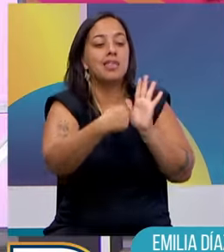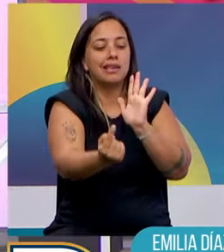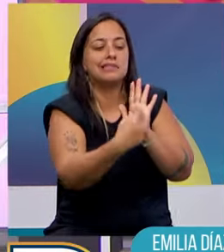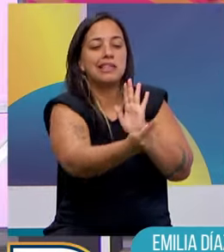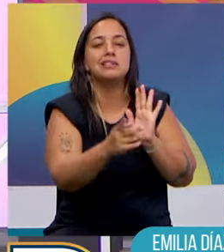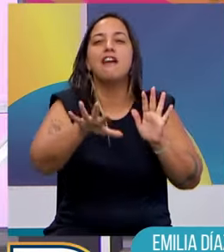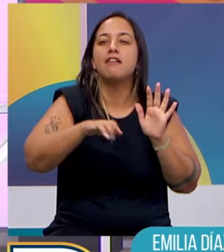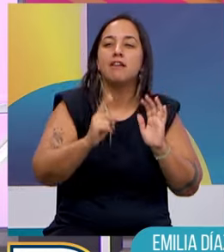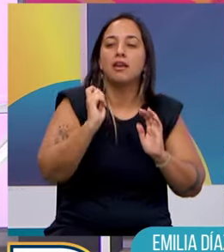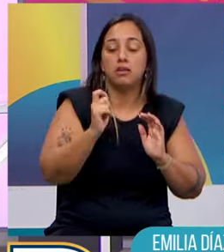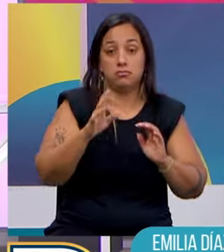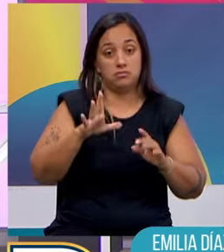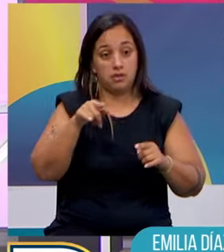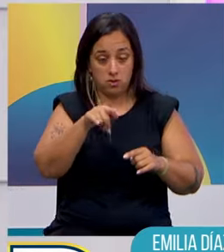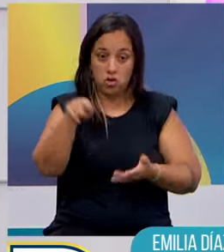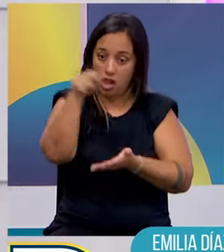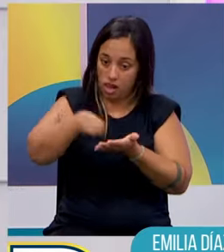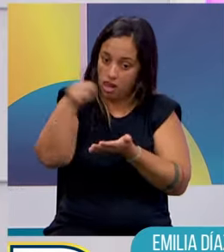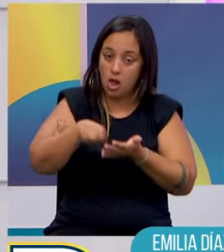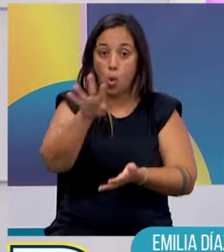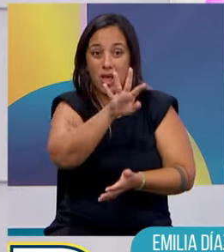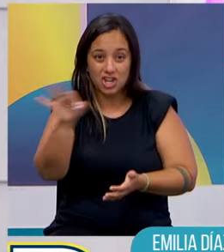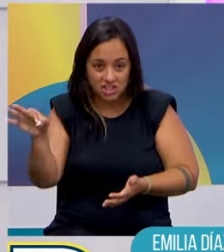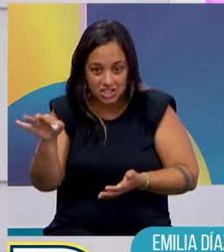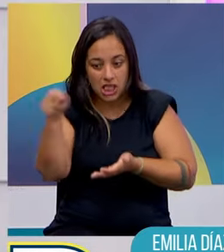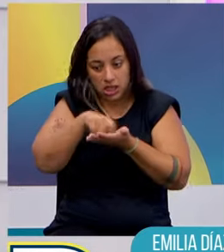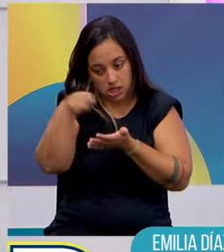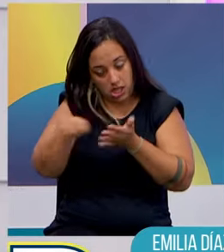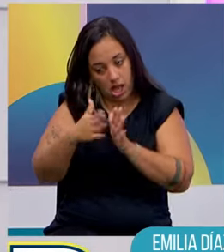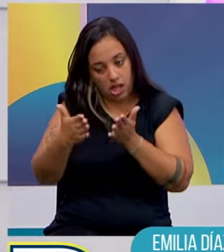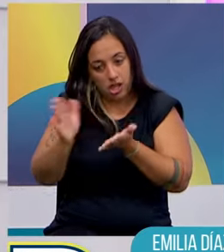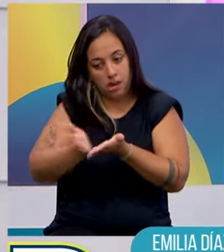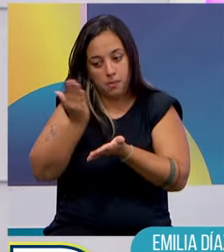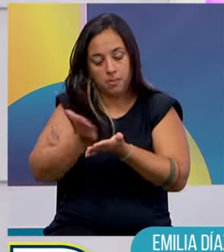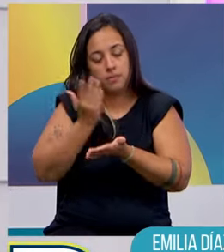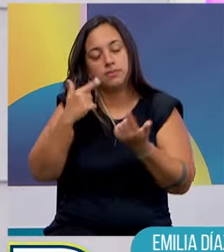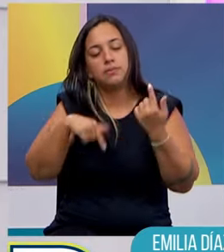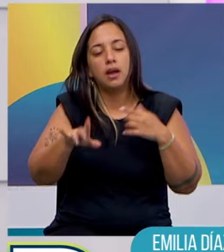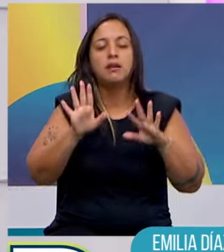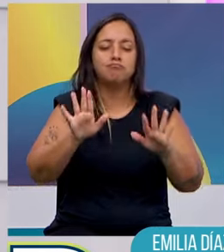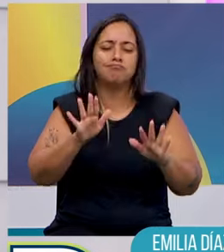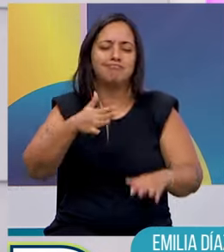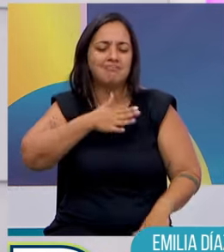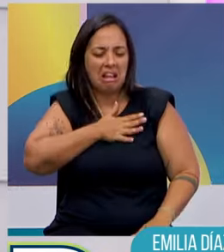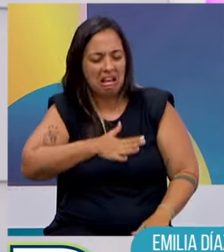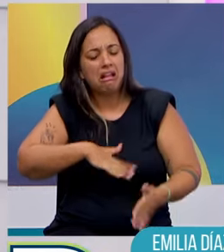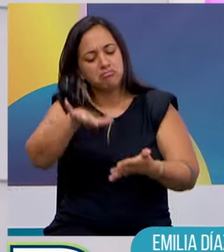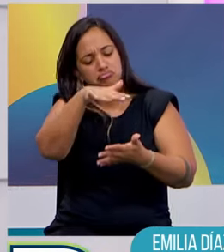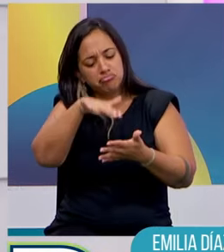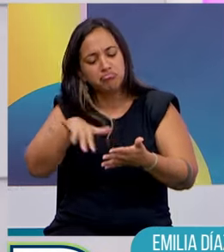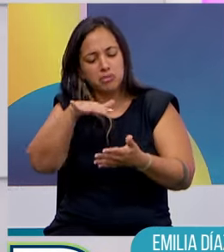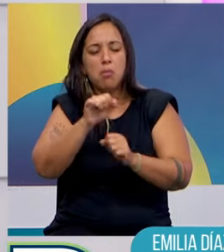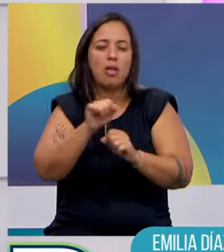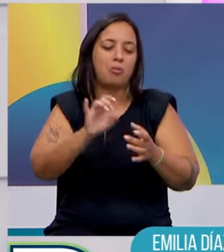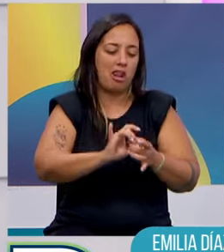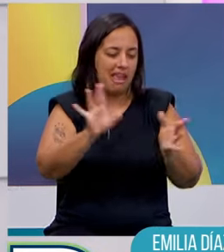escribir, ¿no? 400 páginas. Sí, como me copé un poco, ¿no? Pero bueno, se puede leer tranquilazo. Porque son, los capítulos son independientes,